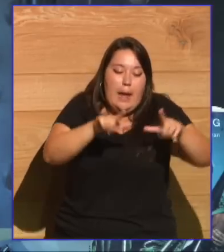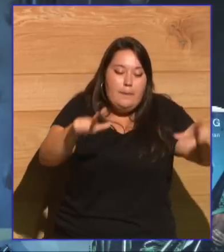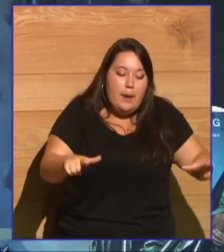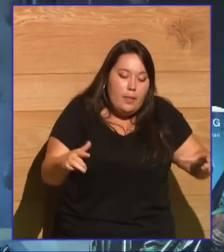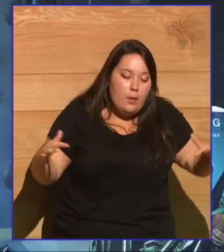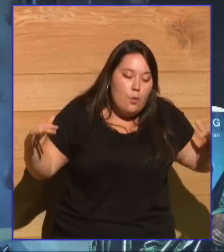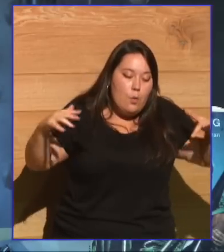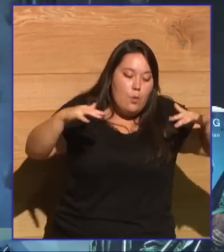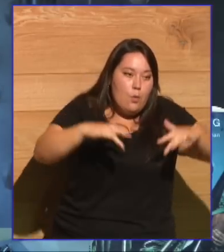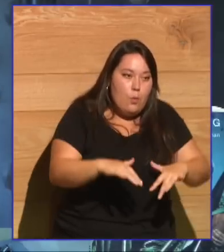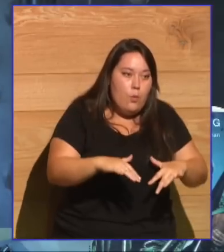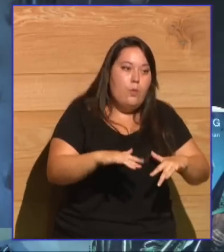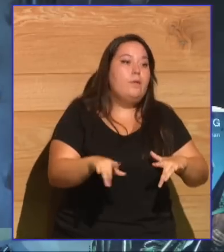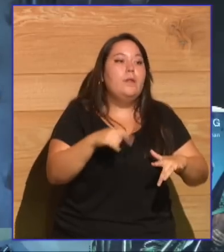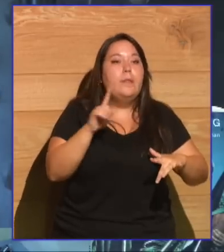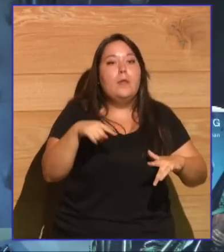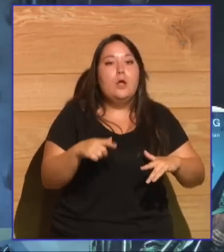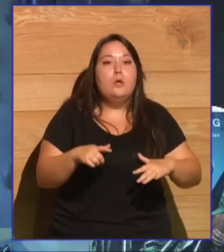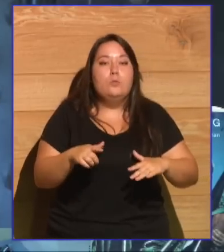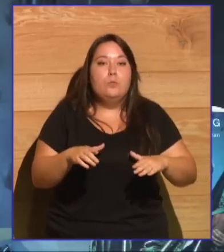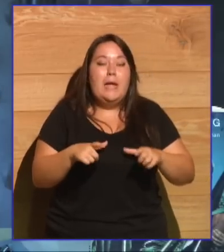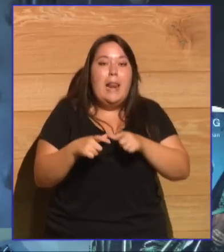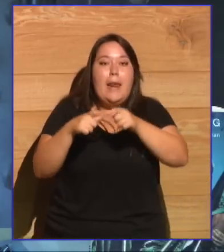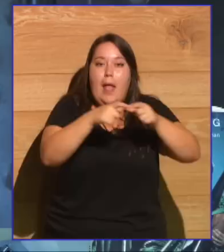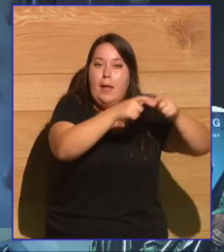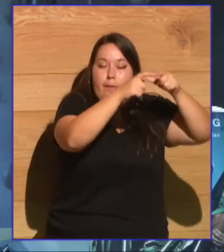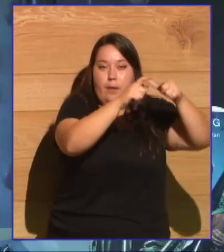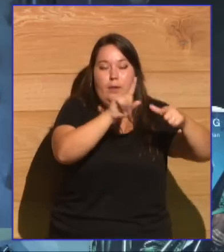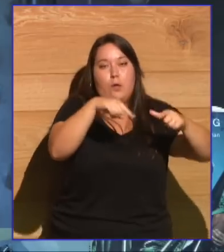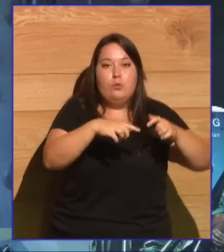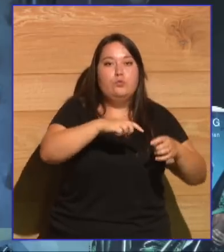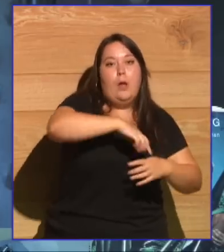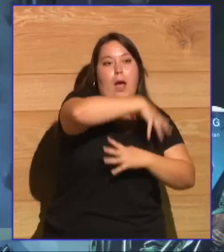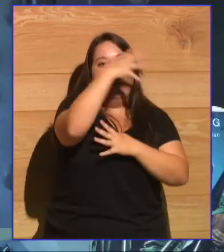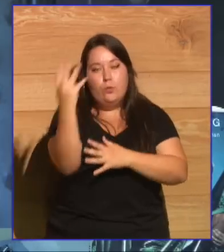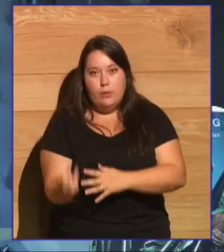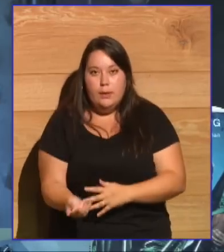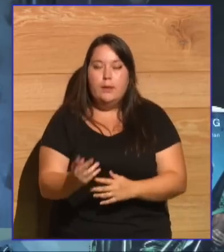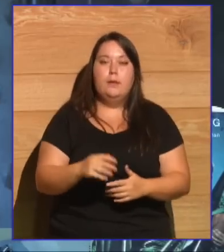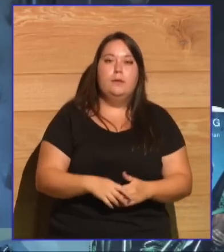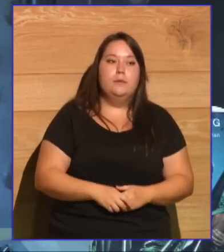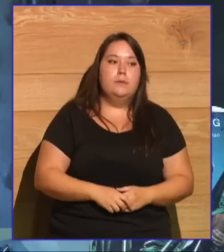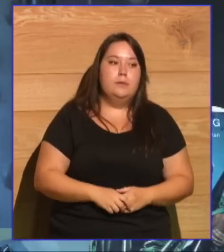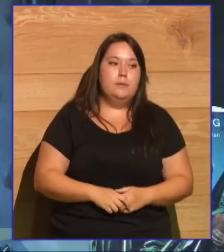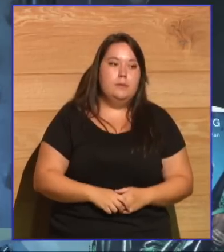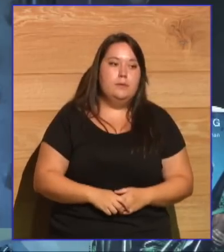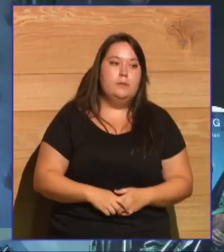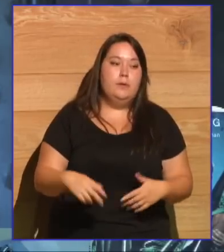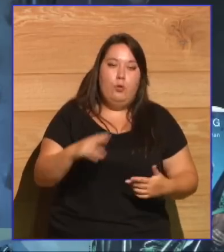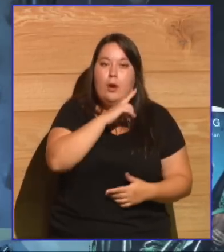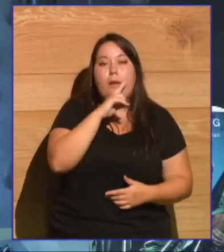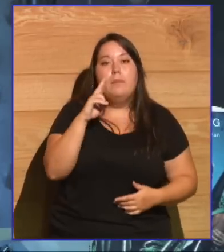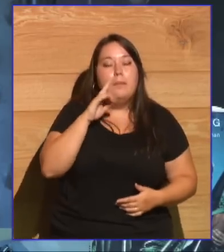nave la nave se convierte en ese arco iris y acabamos con la mirada de los de la madre de